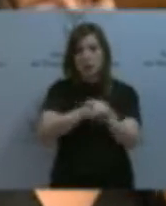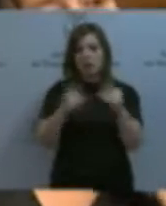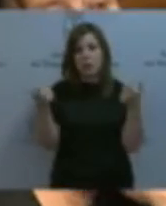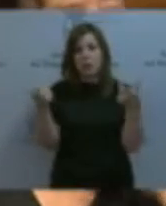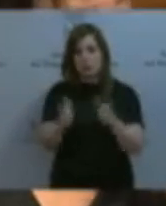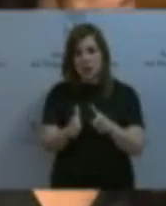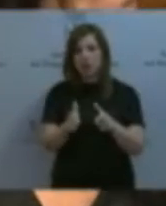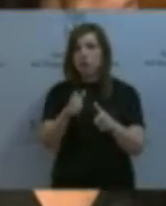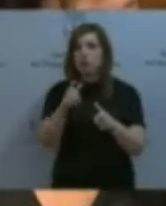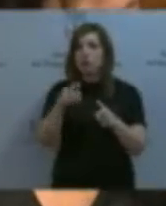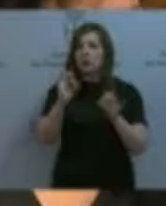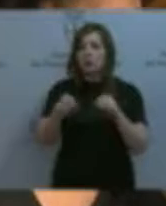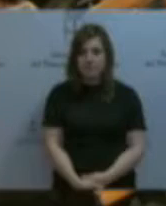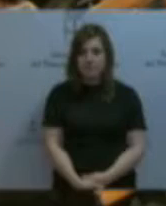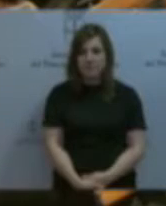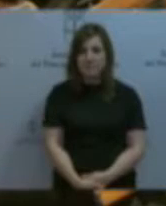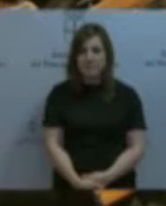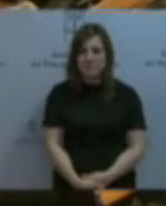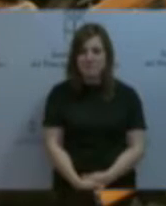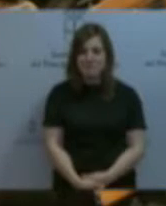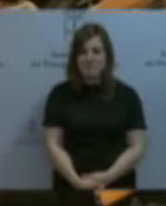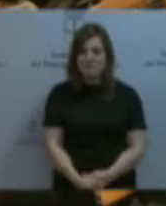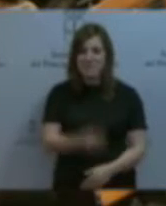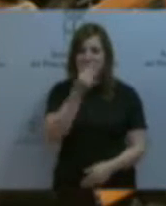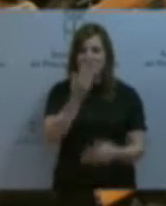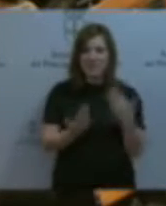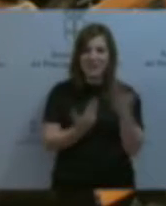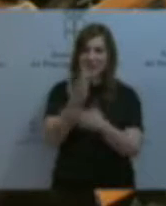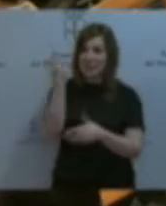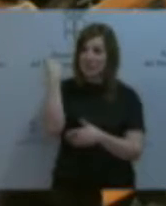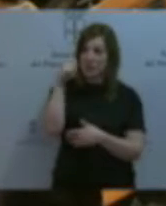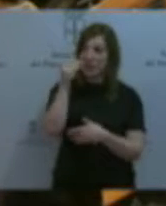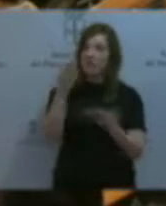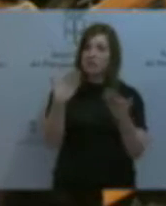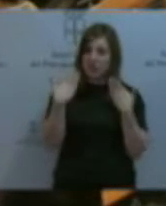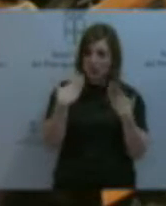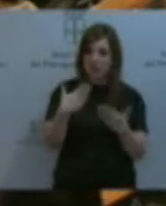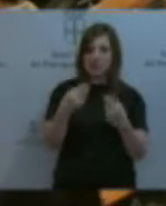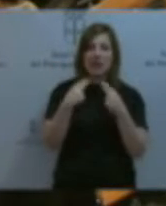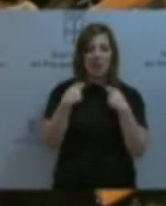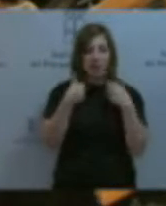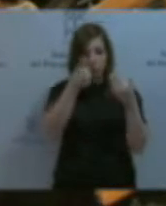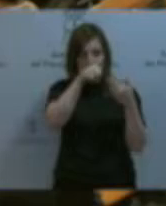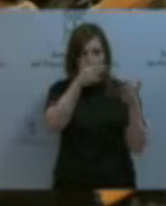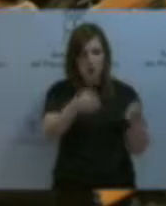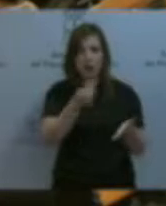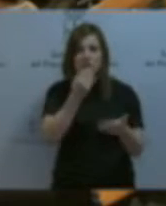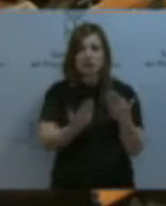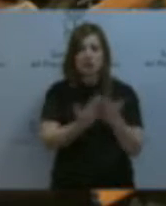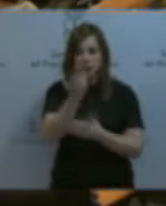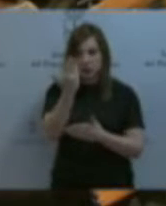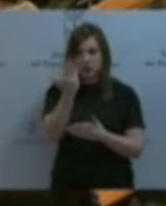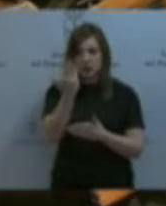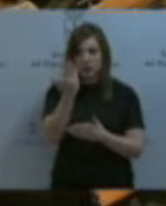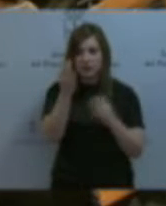realizando desde la Dirección General de Deportes? Buenos días, presidente. Muchas gracias. Señoría, buenos días.